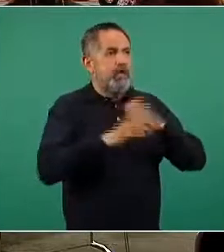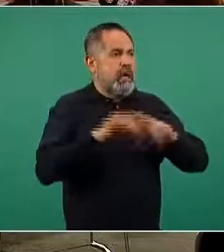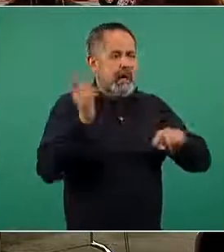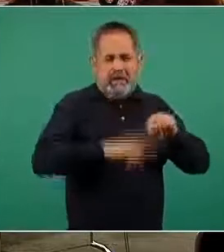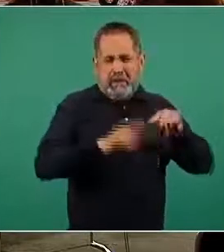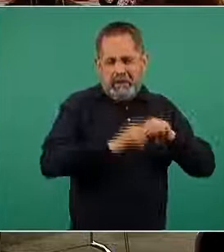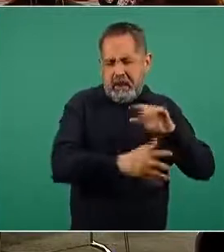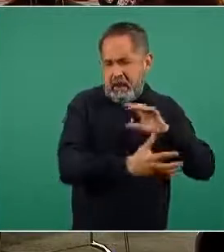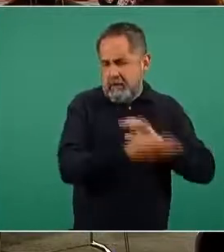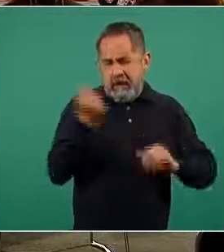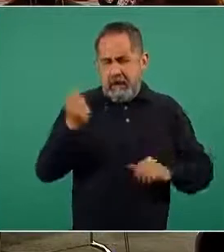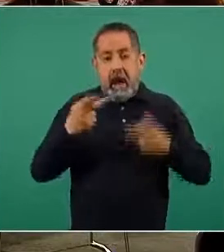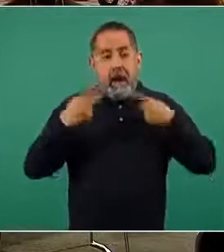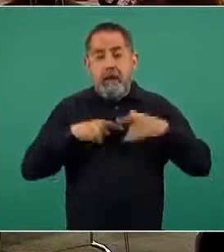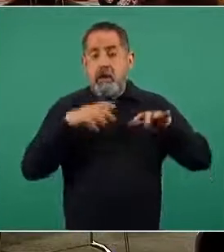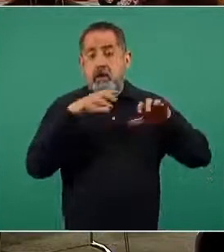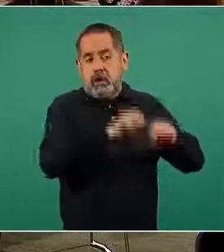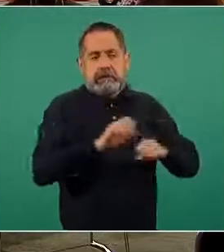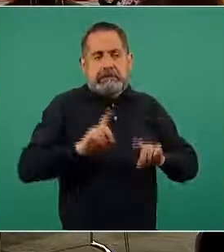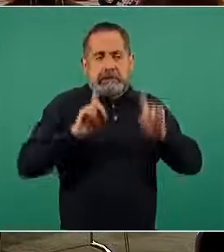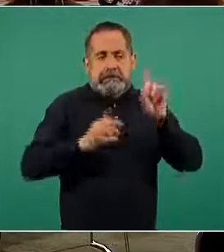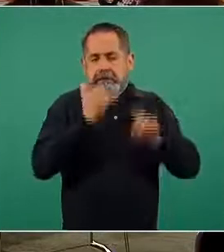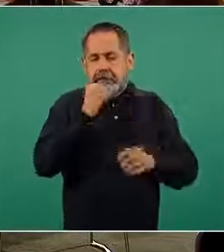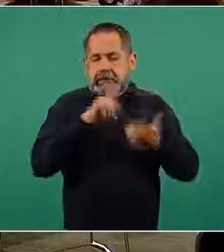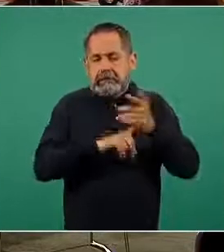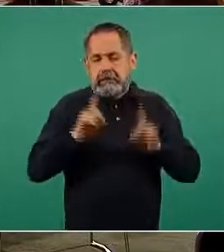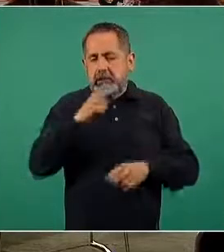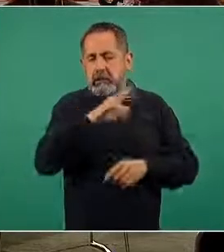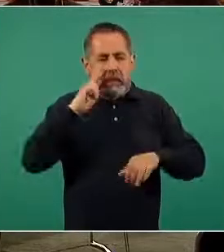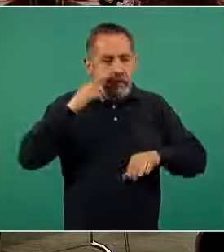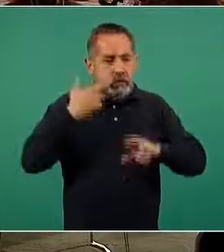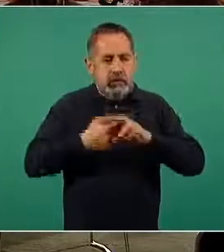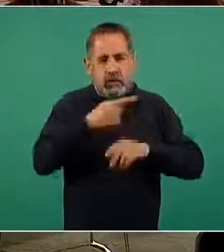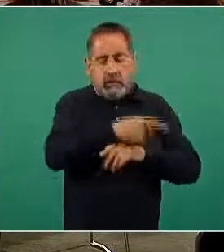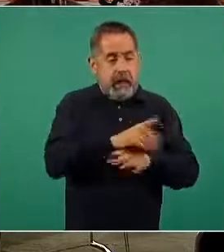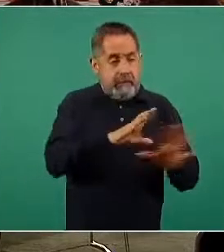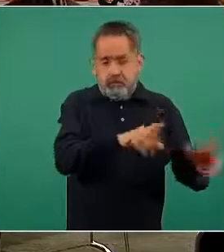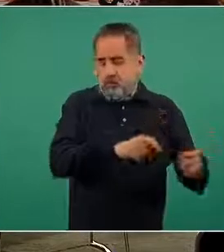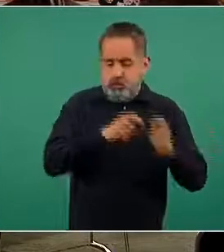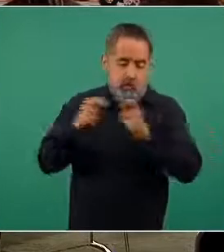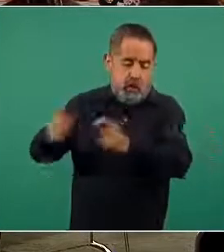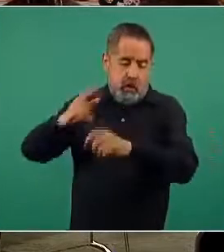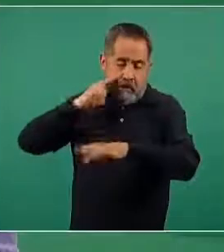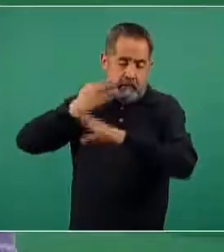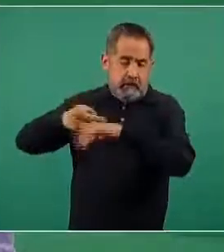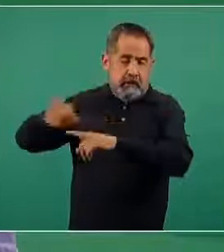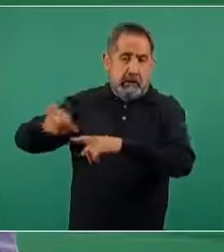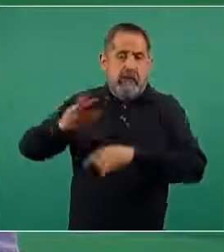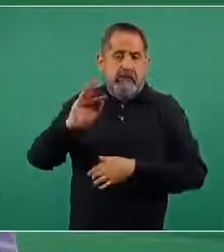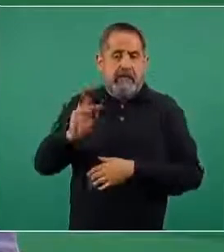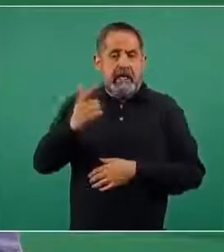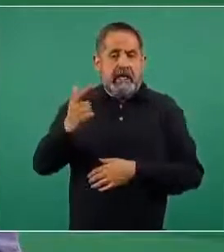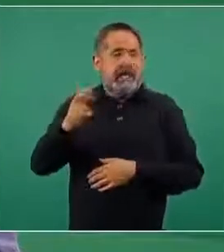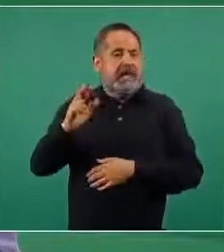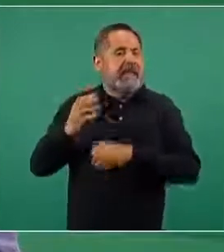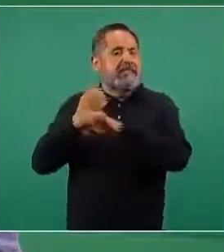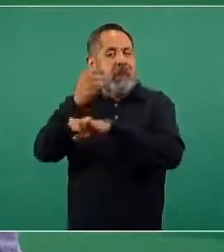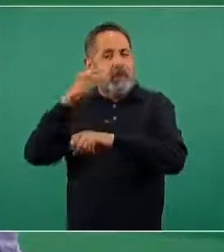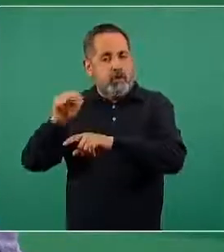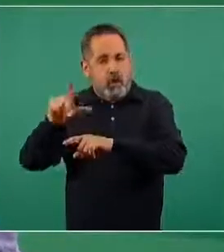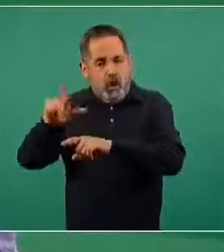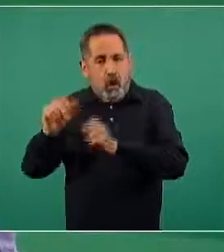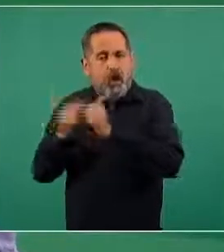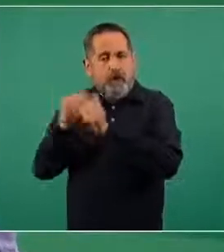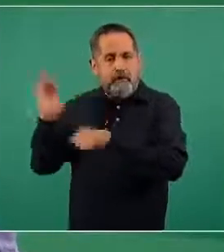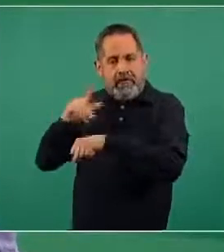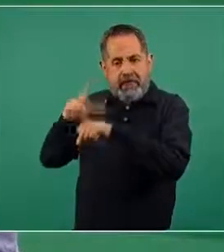se detuvo a personas presuntamente responsables. Esto también está en manos de la Fiscalía del Estado, con el auxilio de las autoridades